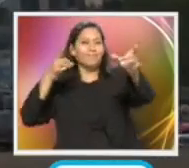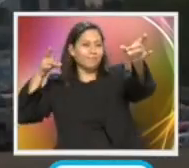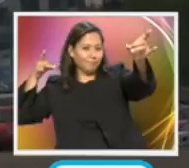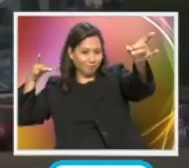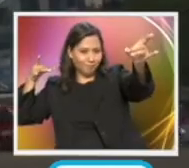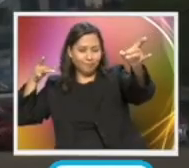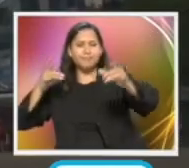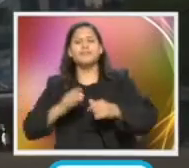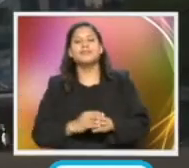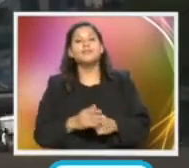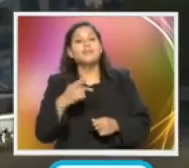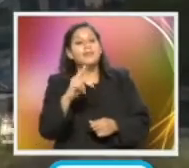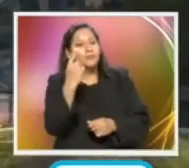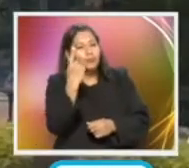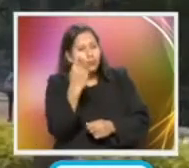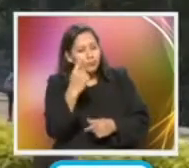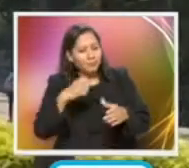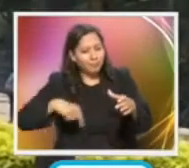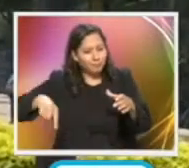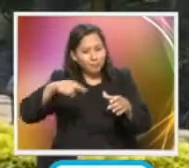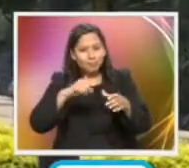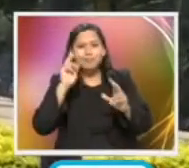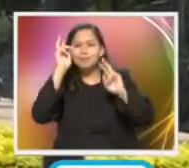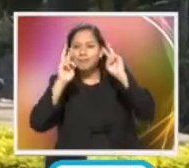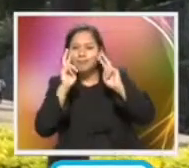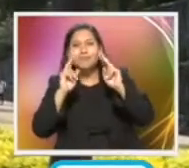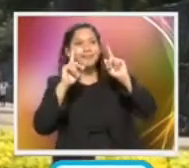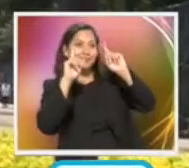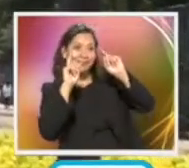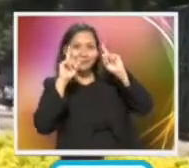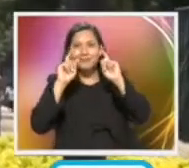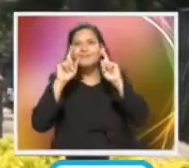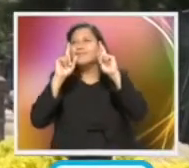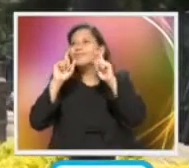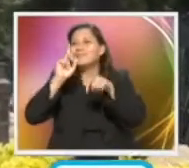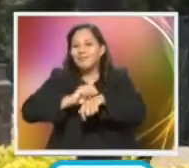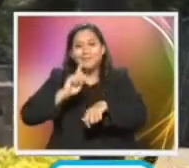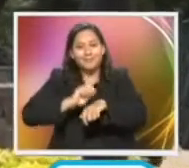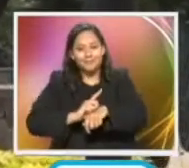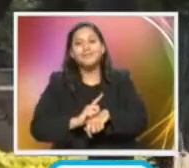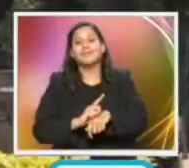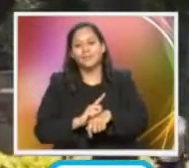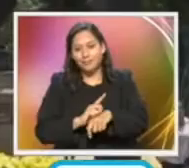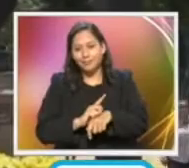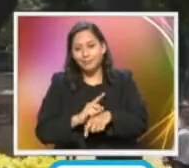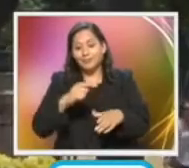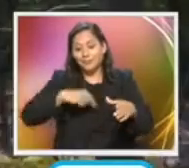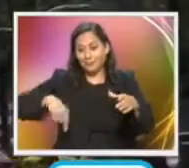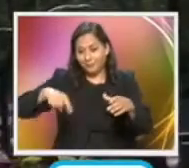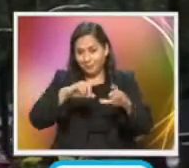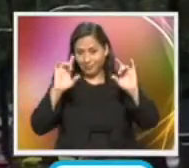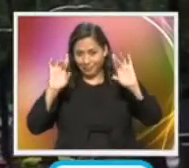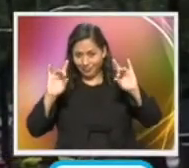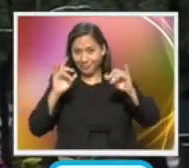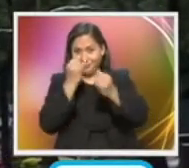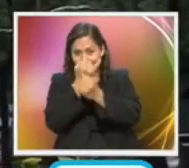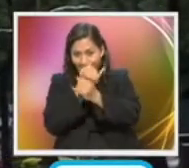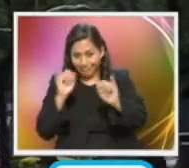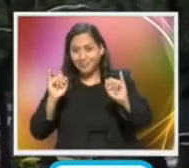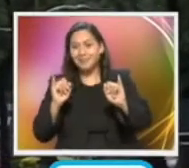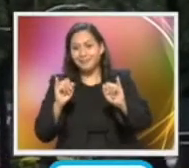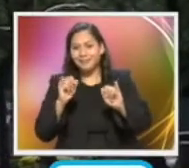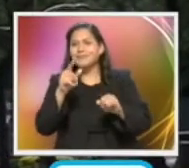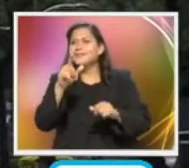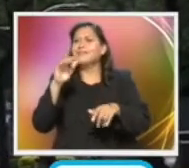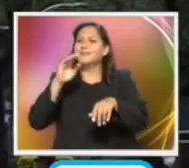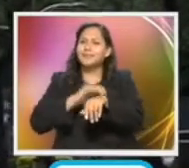Cazadora. Pero hay una en particular que es visitada y fotografiada a diario. Así es, la glorieta del Ángel de la Independencia